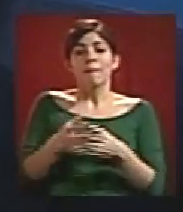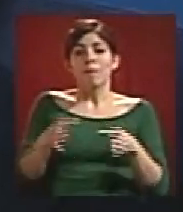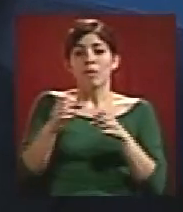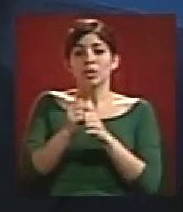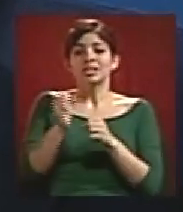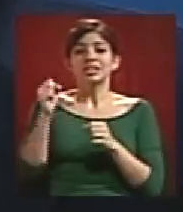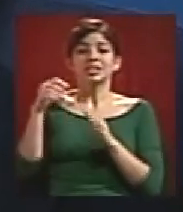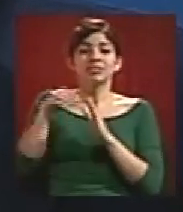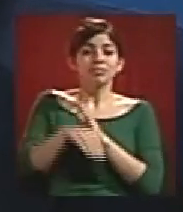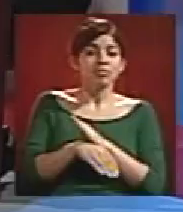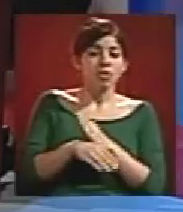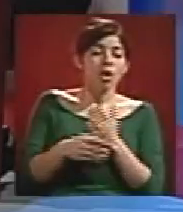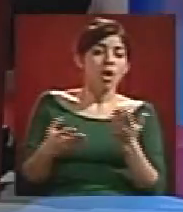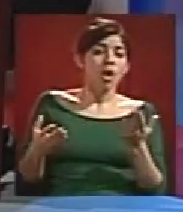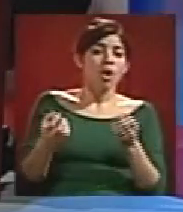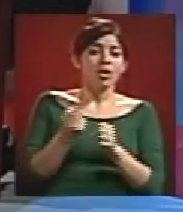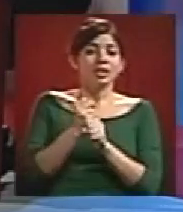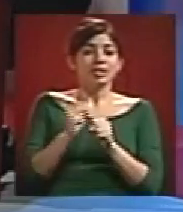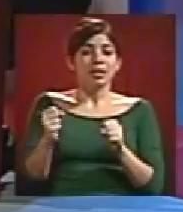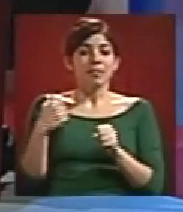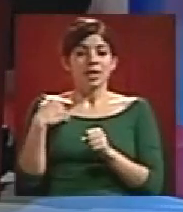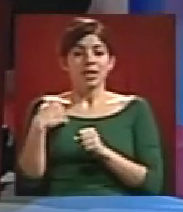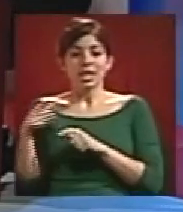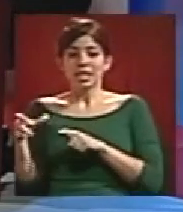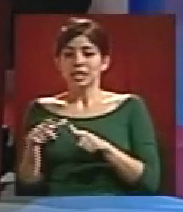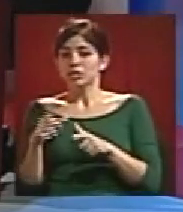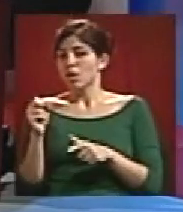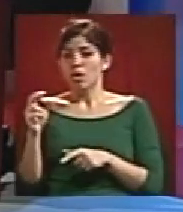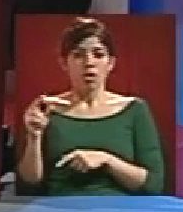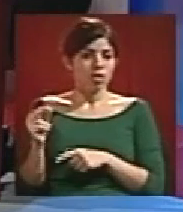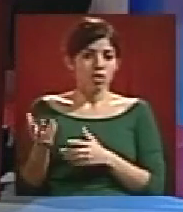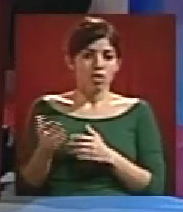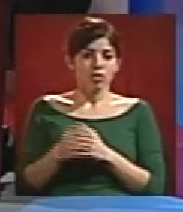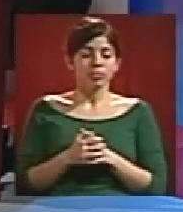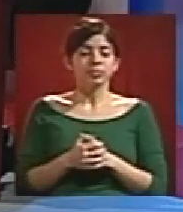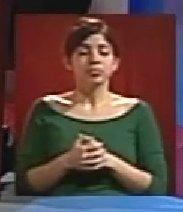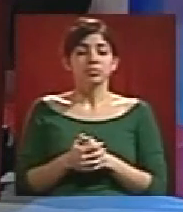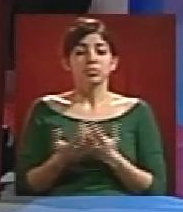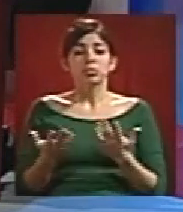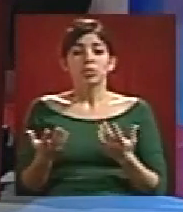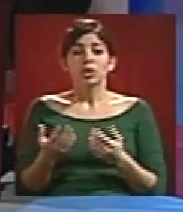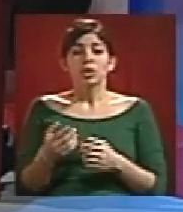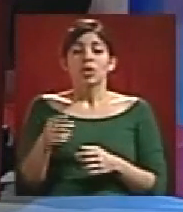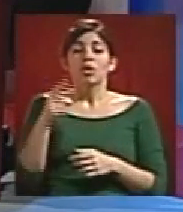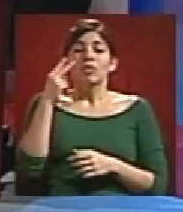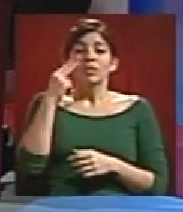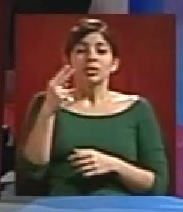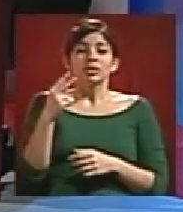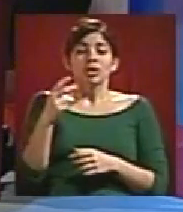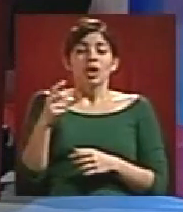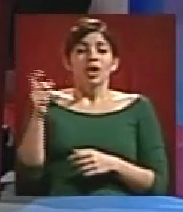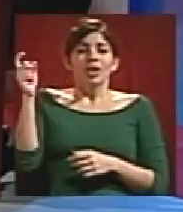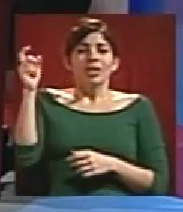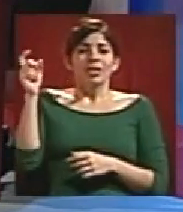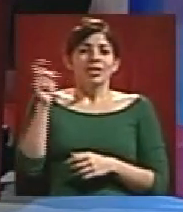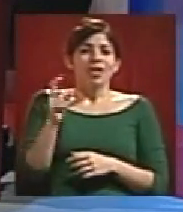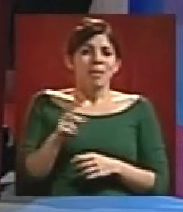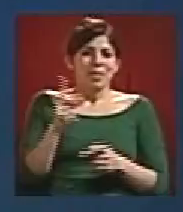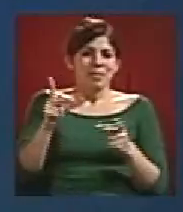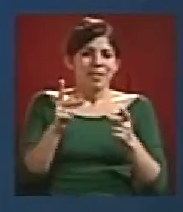creer o no las medidas de salvamento anunciadas. La gestación de la tormenta perfecta que hemos visto en el